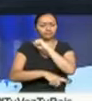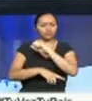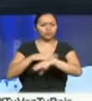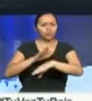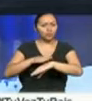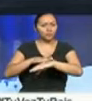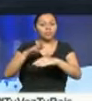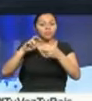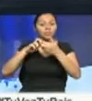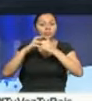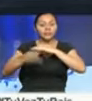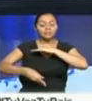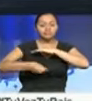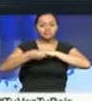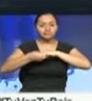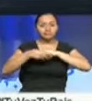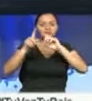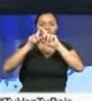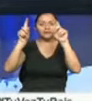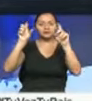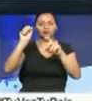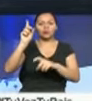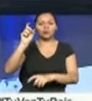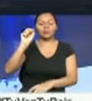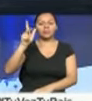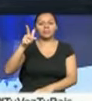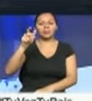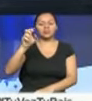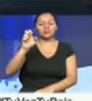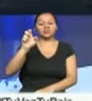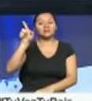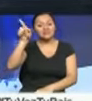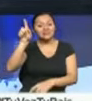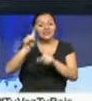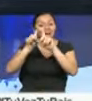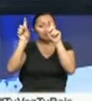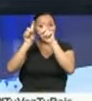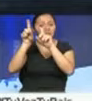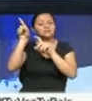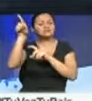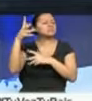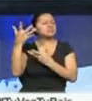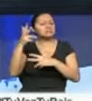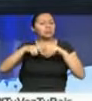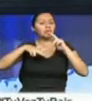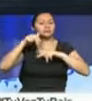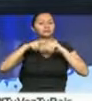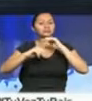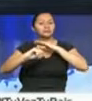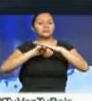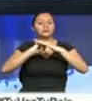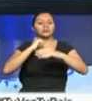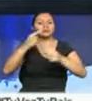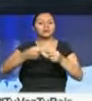de recibir sobornos por parte de Odebrecht, compañía que actualmente se encarga de la construcción del Metro de